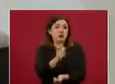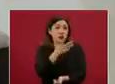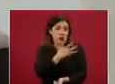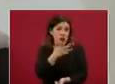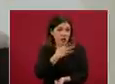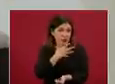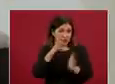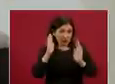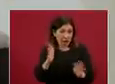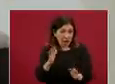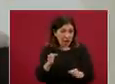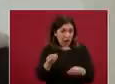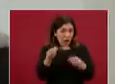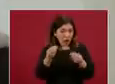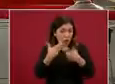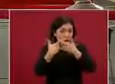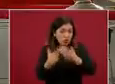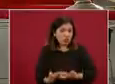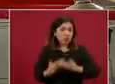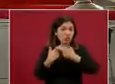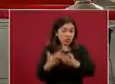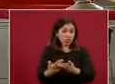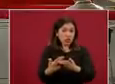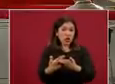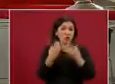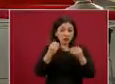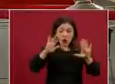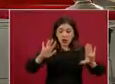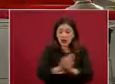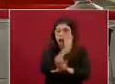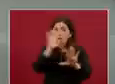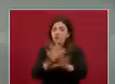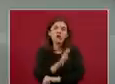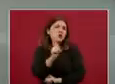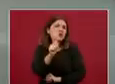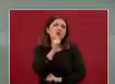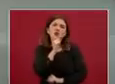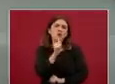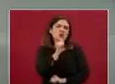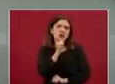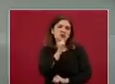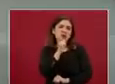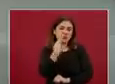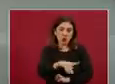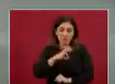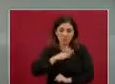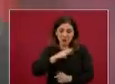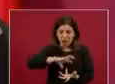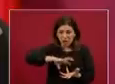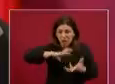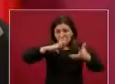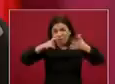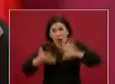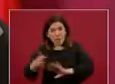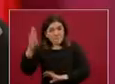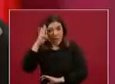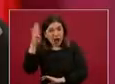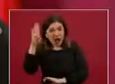habido la suficiente magnitud de mutación o cantidad de mutación en virus que